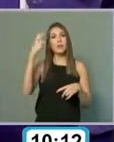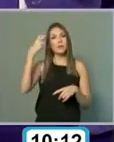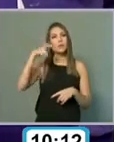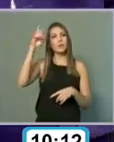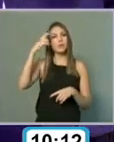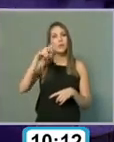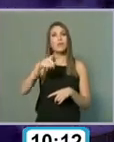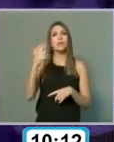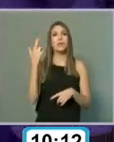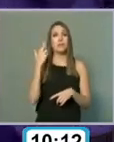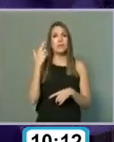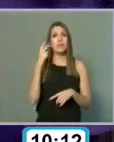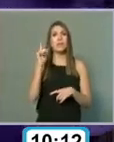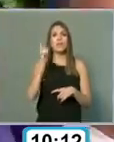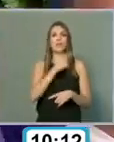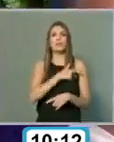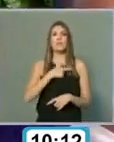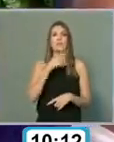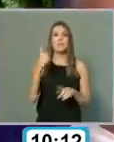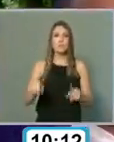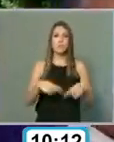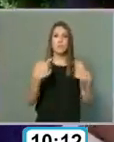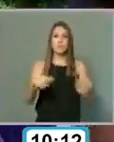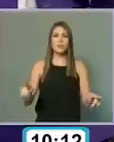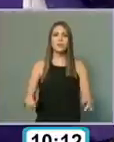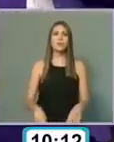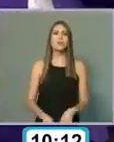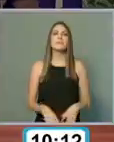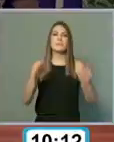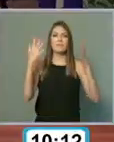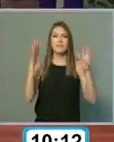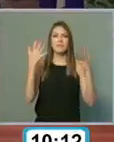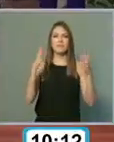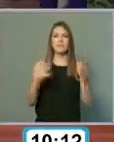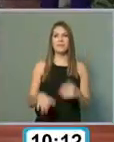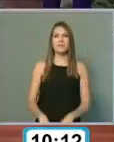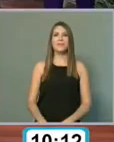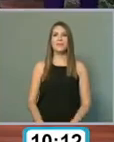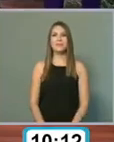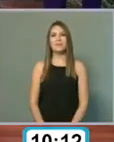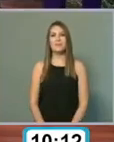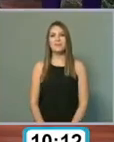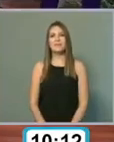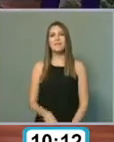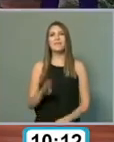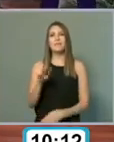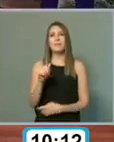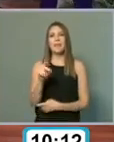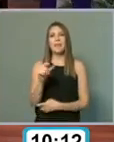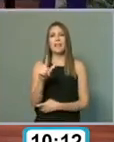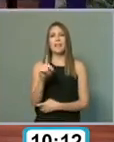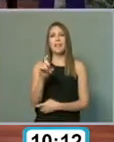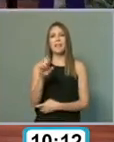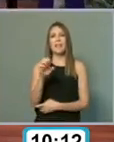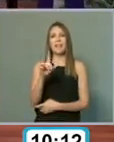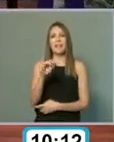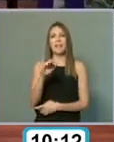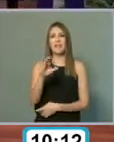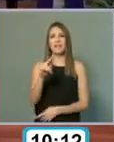que lo escuche, esperamos les guste nuestra música. Muy bien, fuerte el aplauso, ellos son Banda. ¡La Delictiva Patrimonio Guanajuatense! ¡Venga, muchachos,